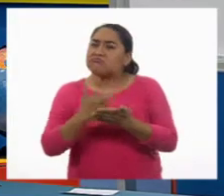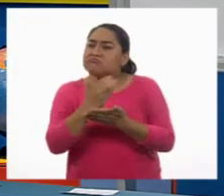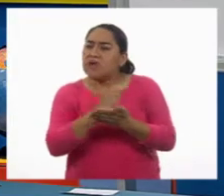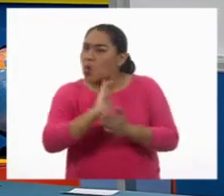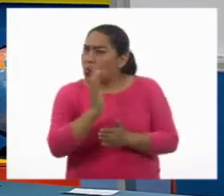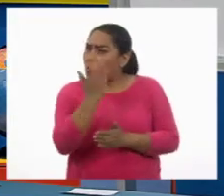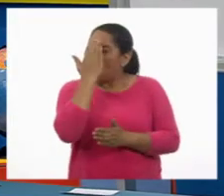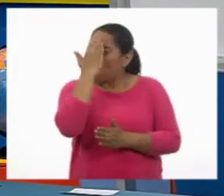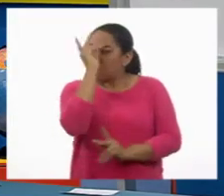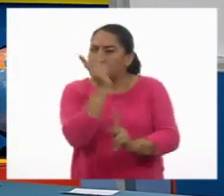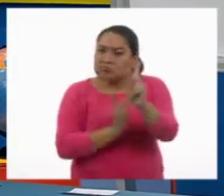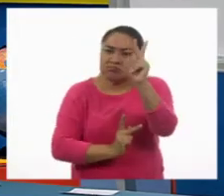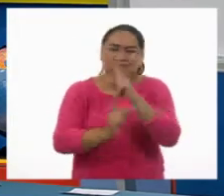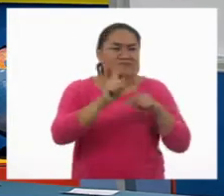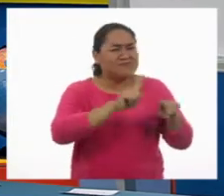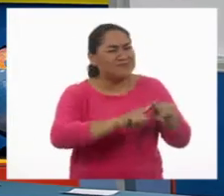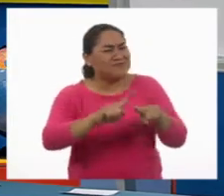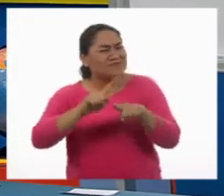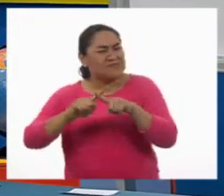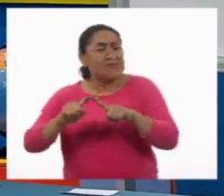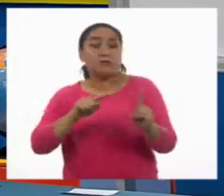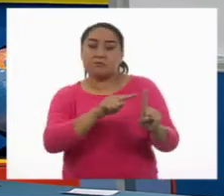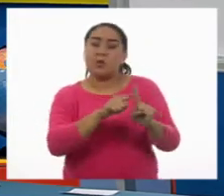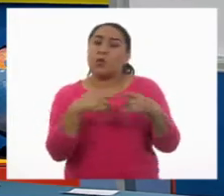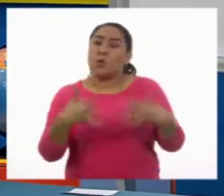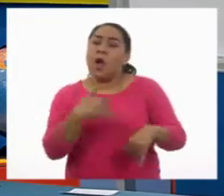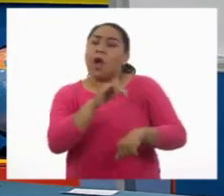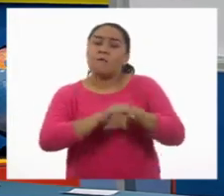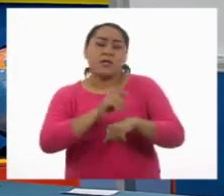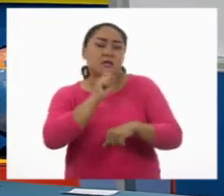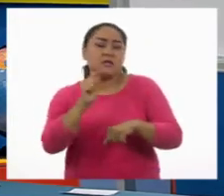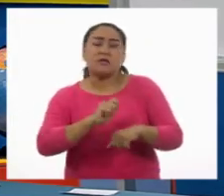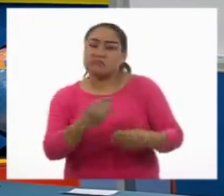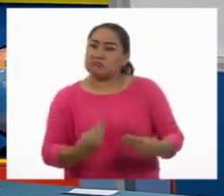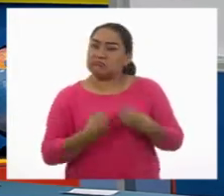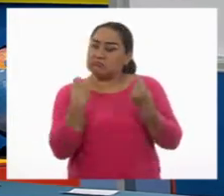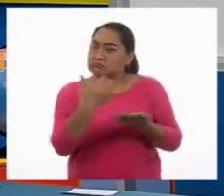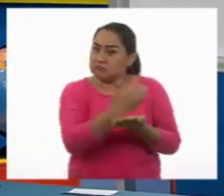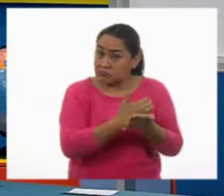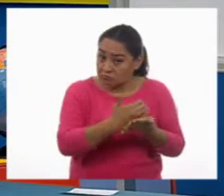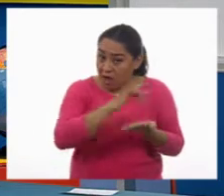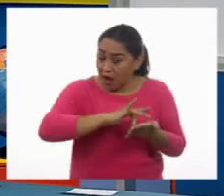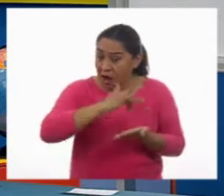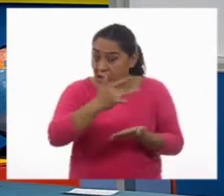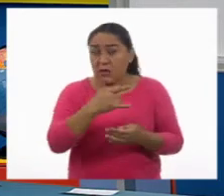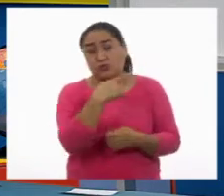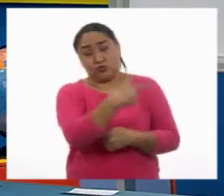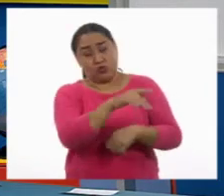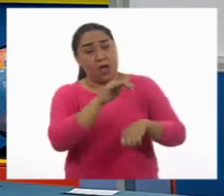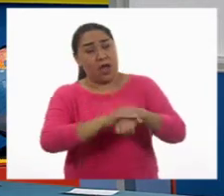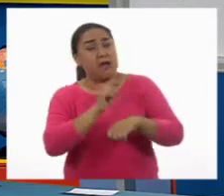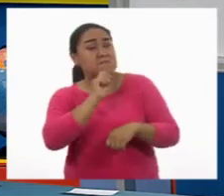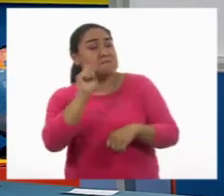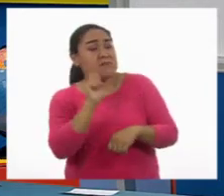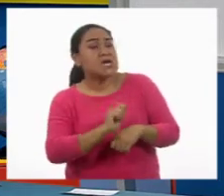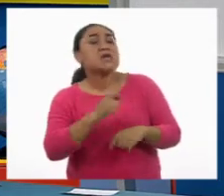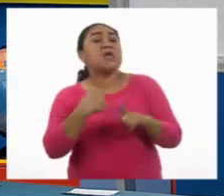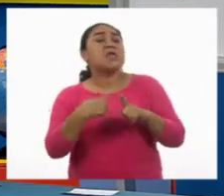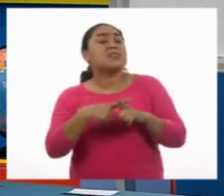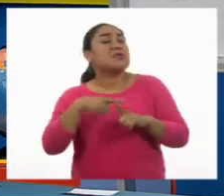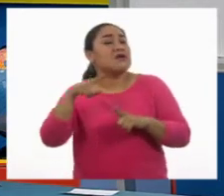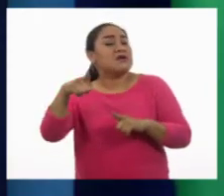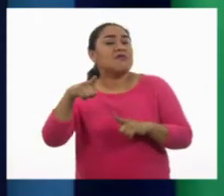las plantas medicinales. Dicen que le salvó la vida a su mejor amigo. Él, al mejor amigo de Francisco Villa. ¿Cómo